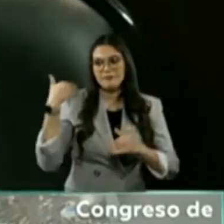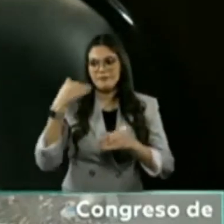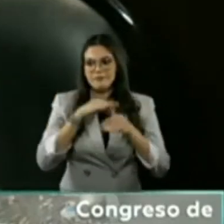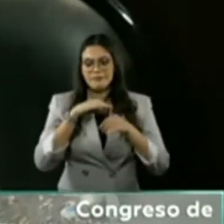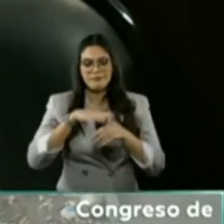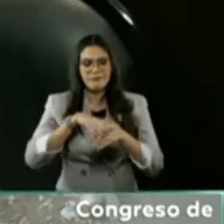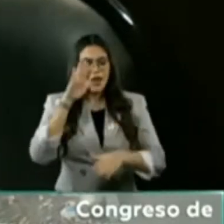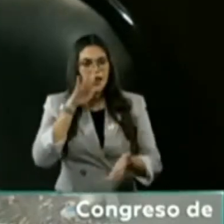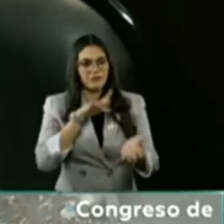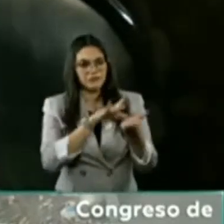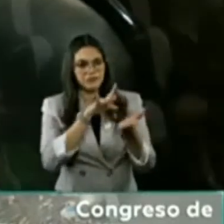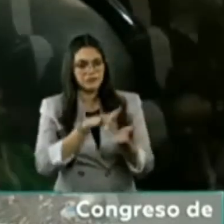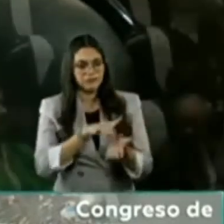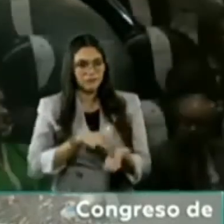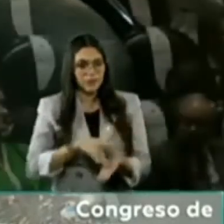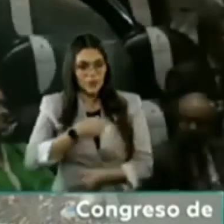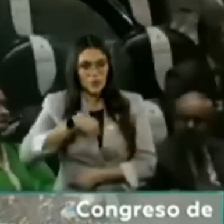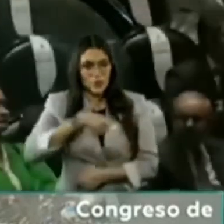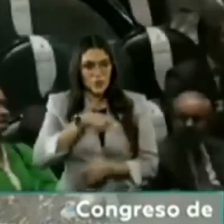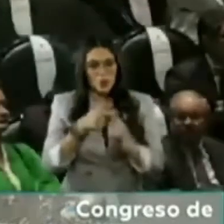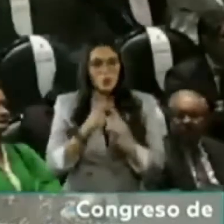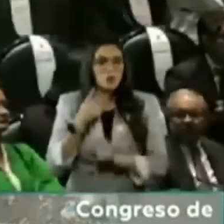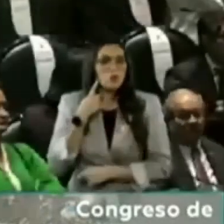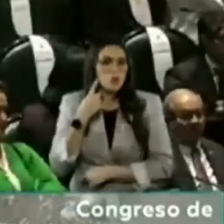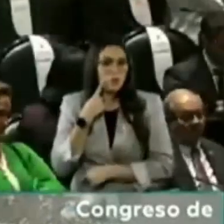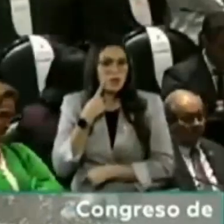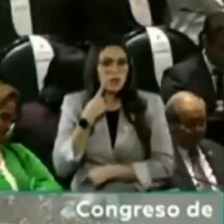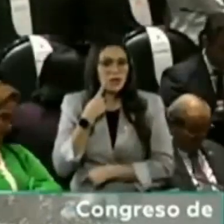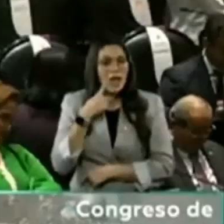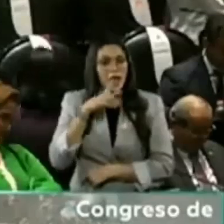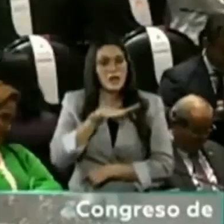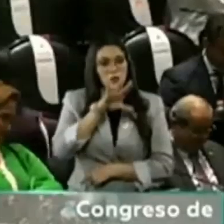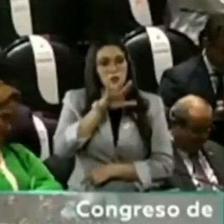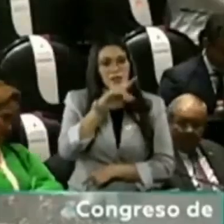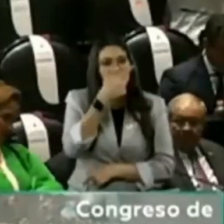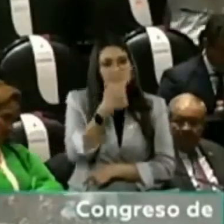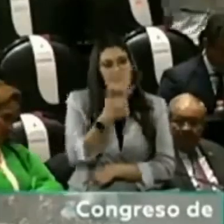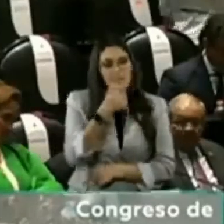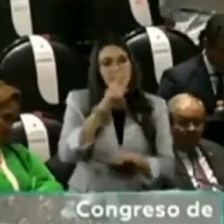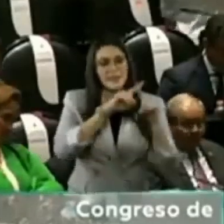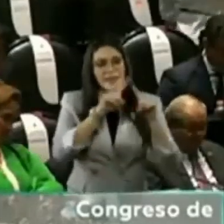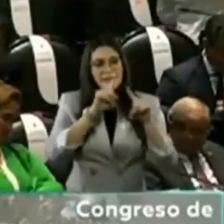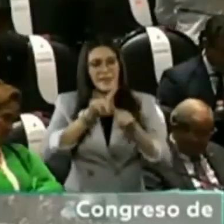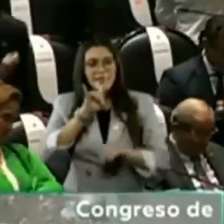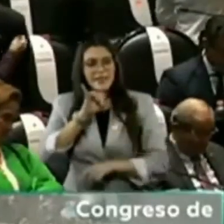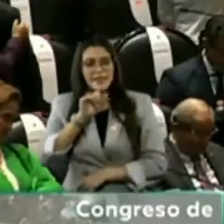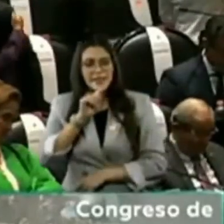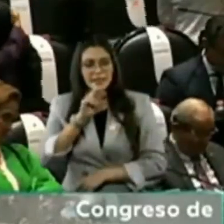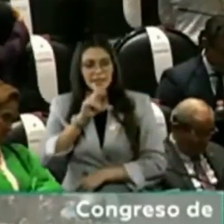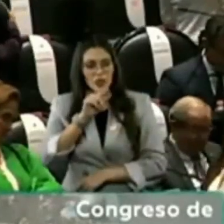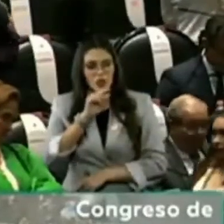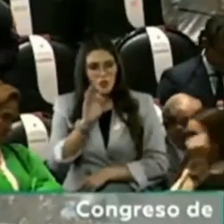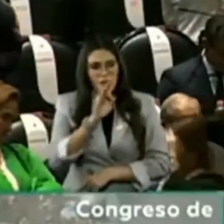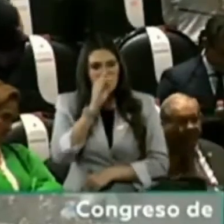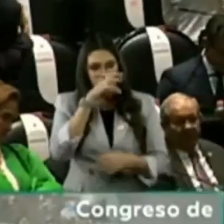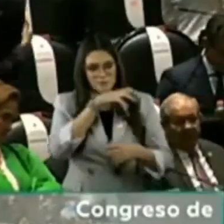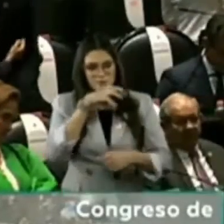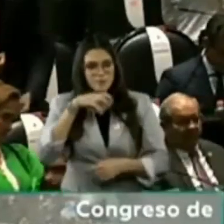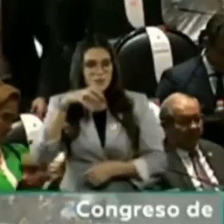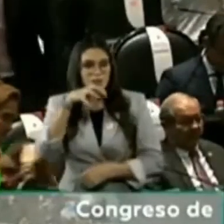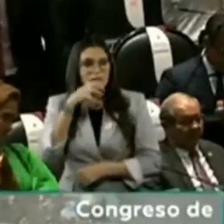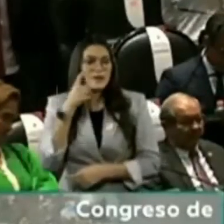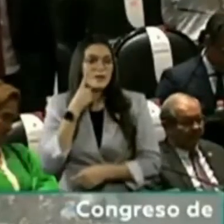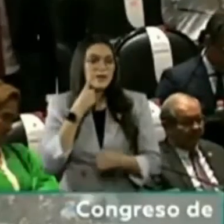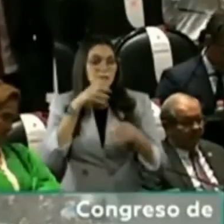elecciones. Ganamos 57 de 300 distritos federales e incrementamos al más